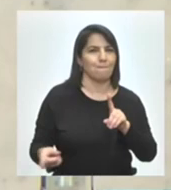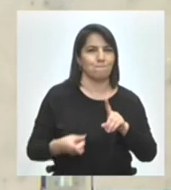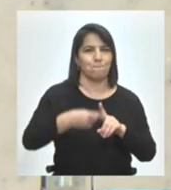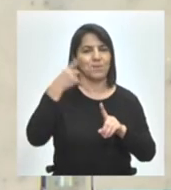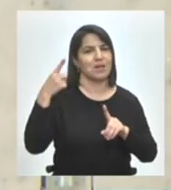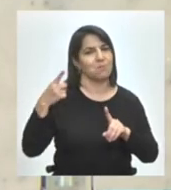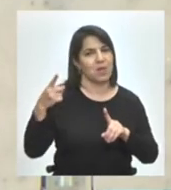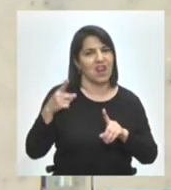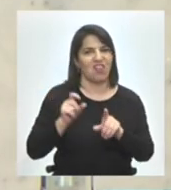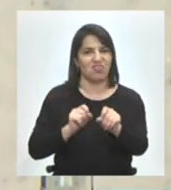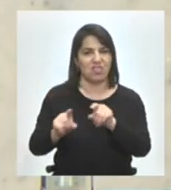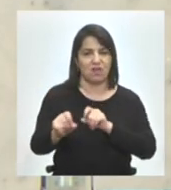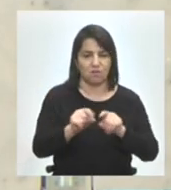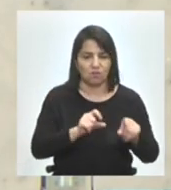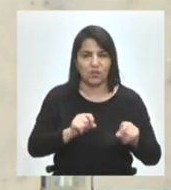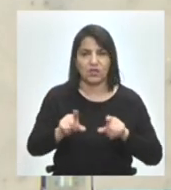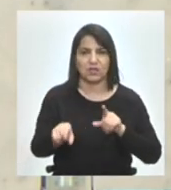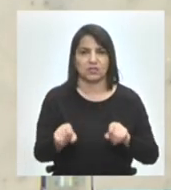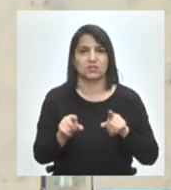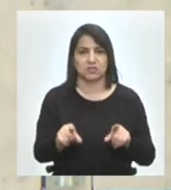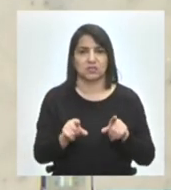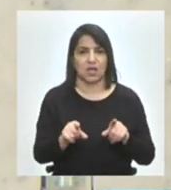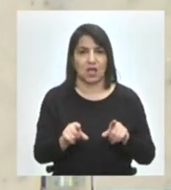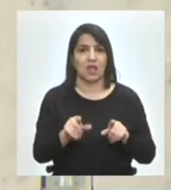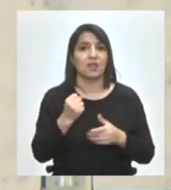contención sanitaria durante esta pandemia.